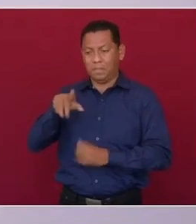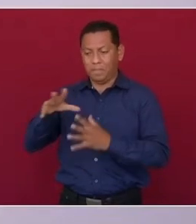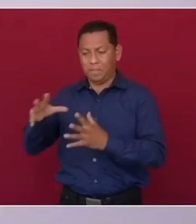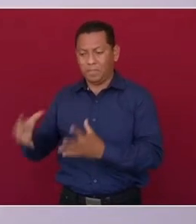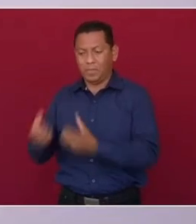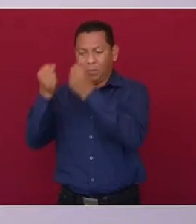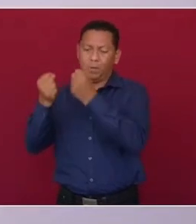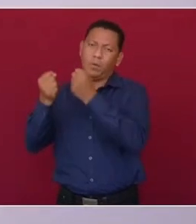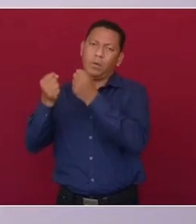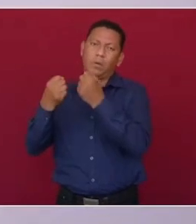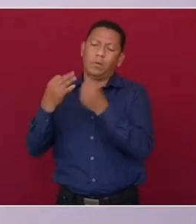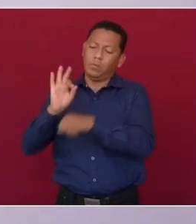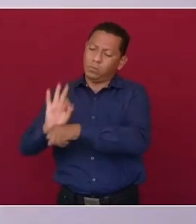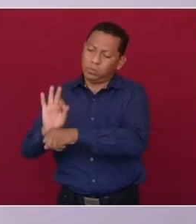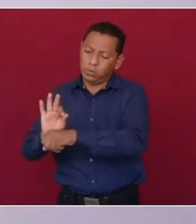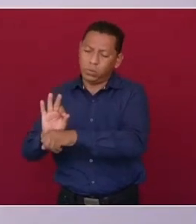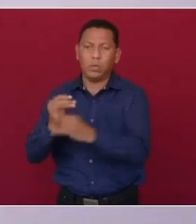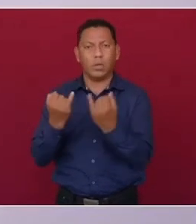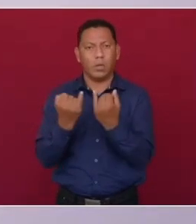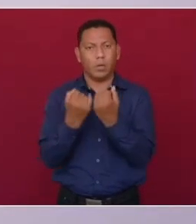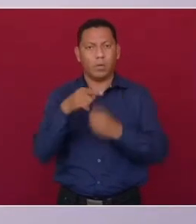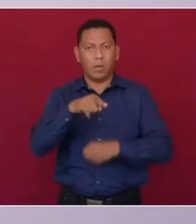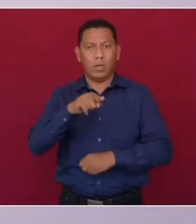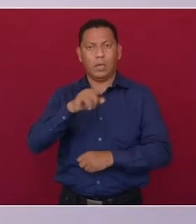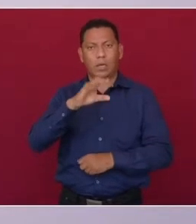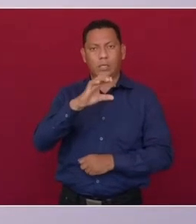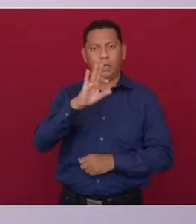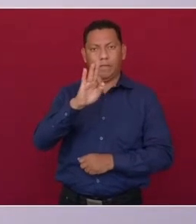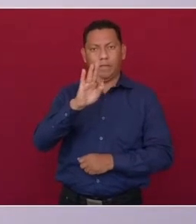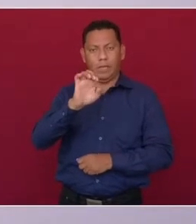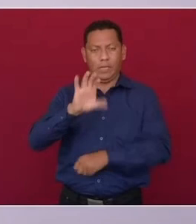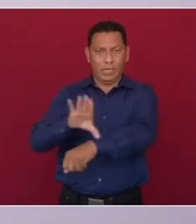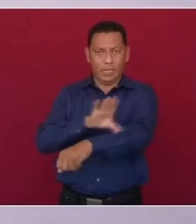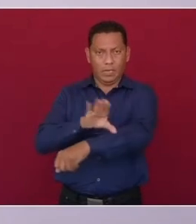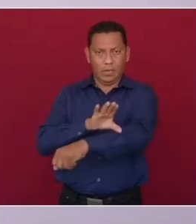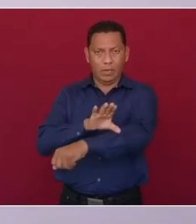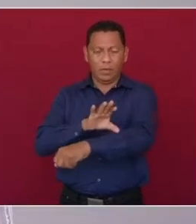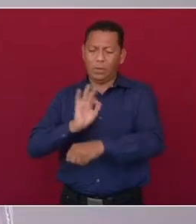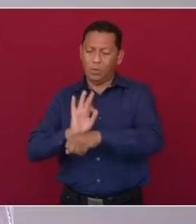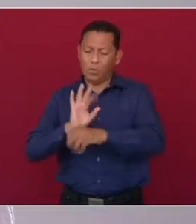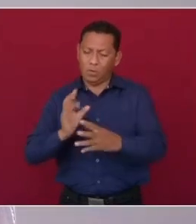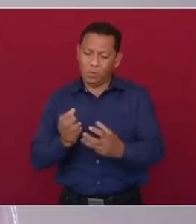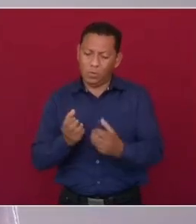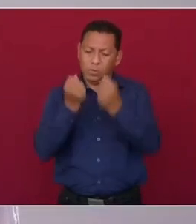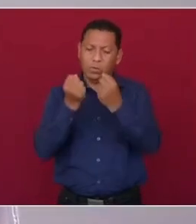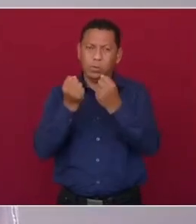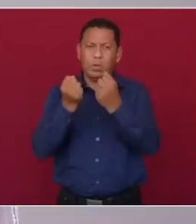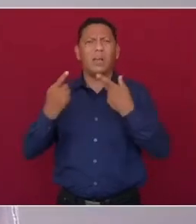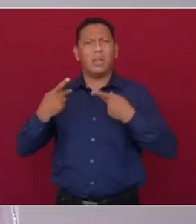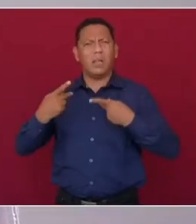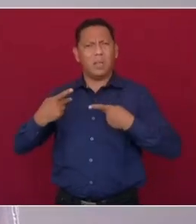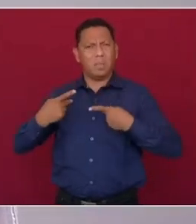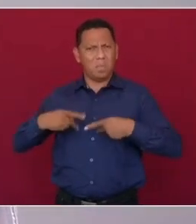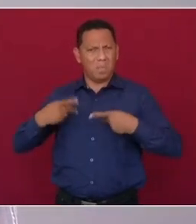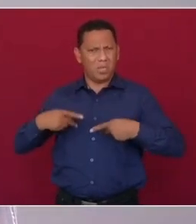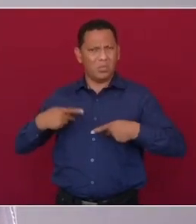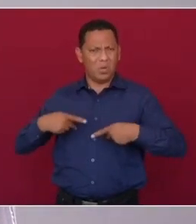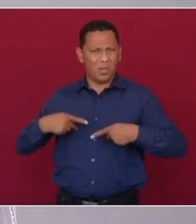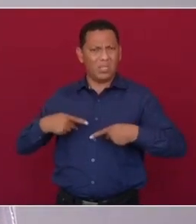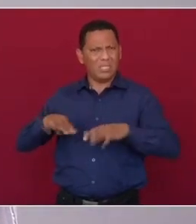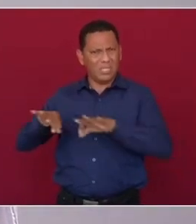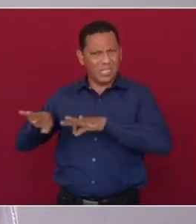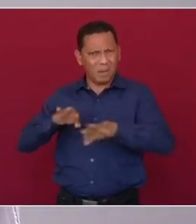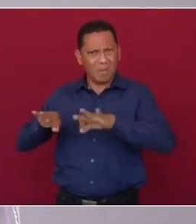en el de la Comisión Federal de Electricidad, los técnicos y los trabajadores de estas dos